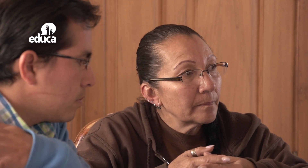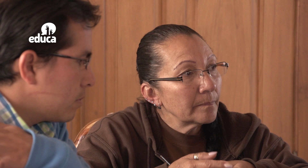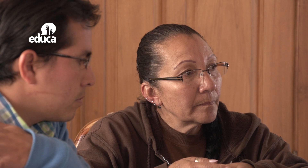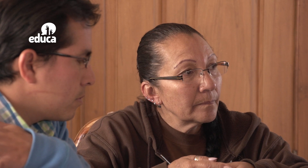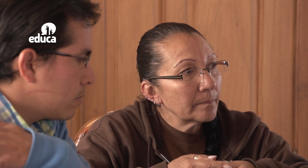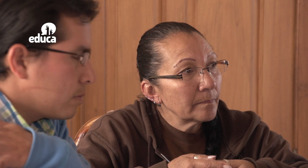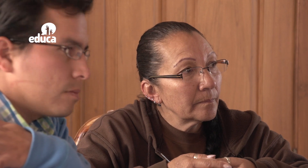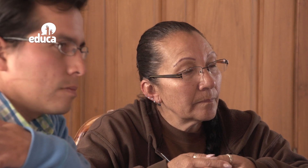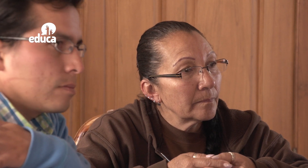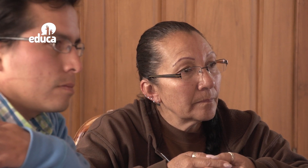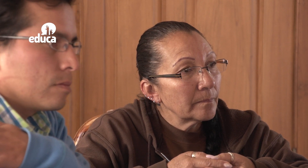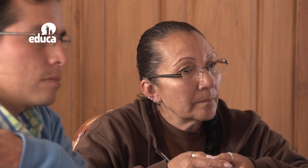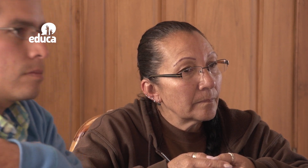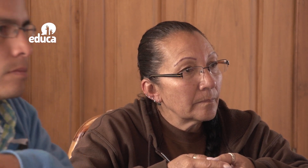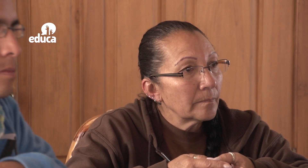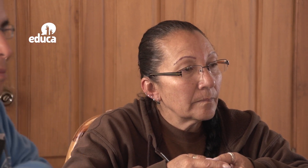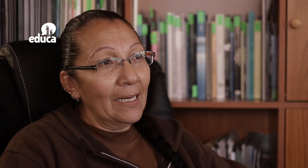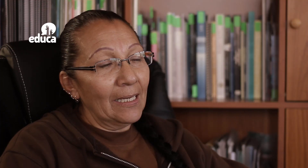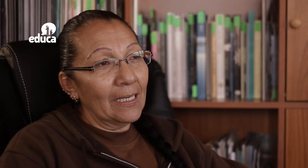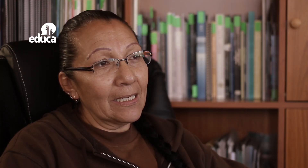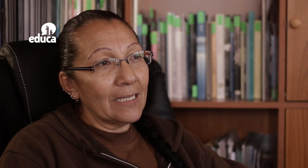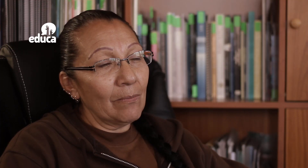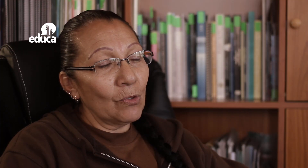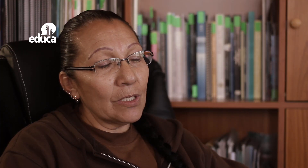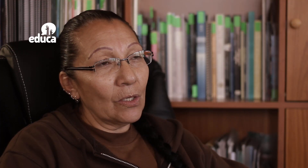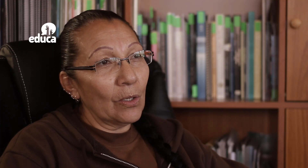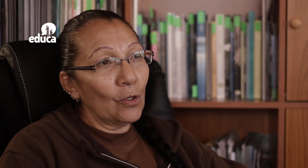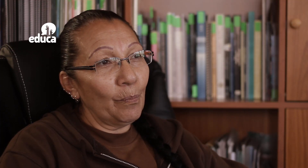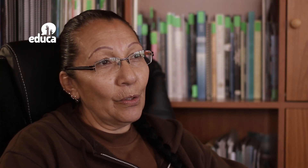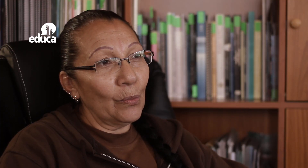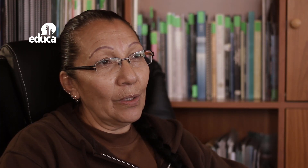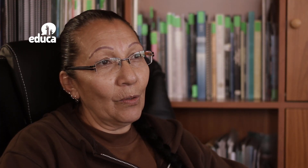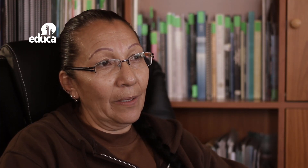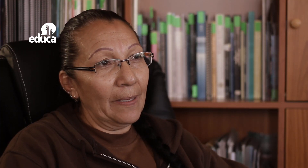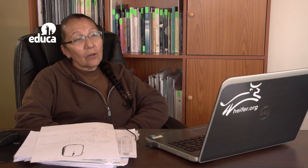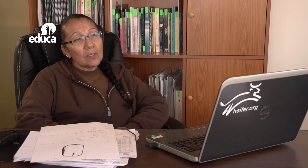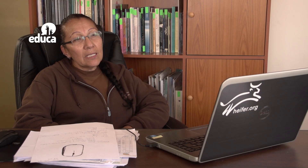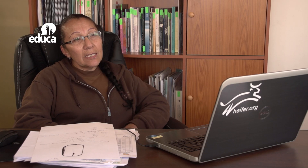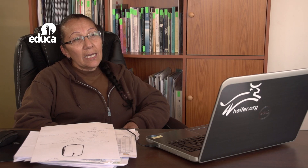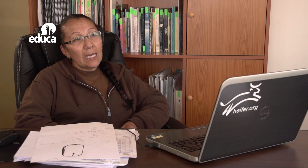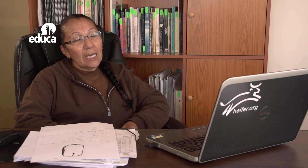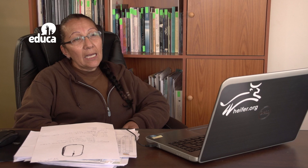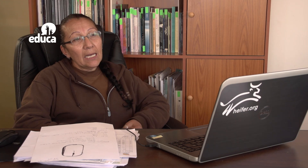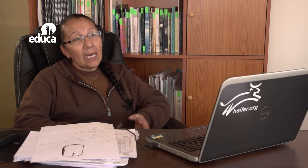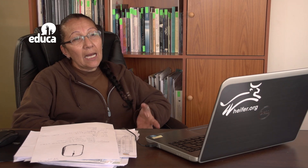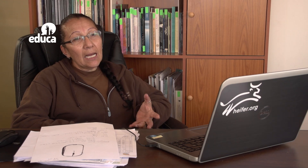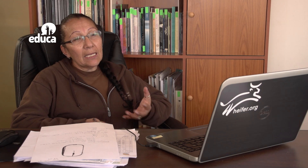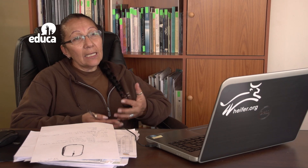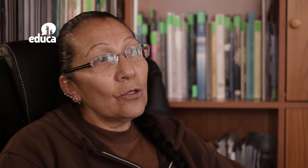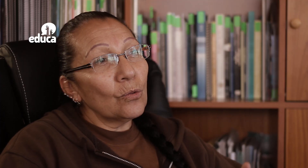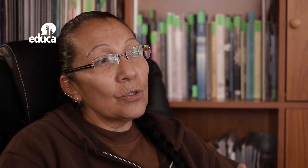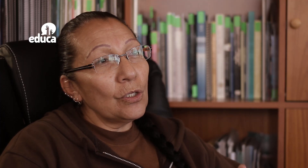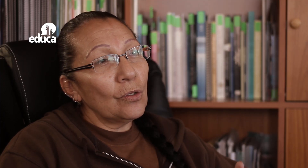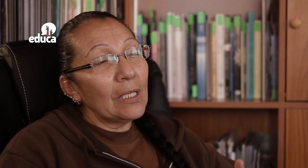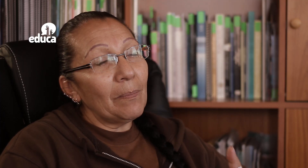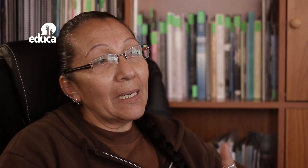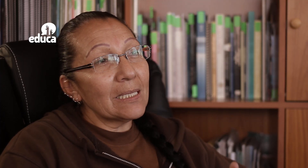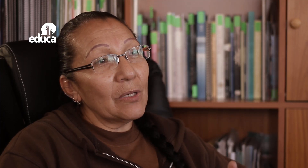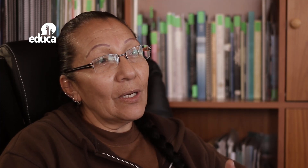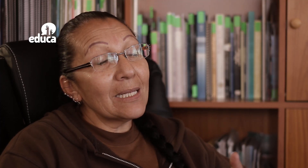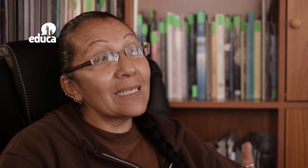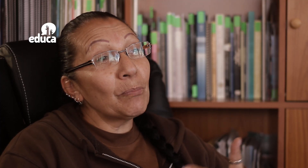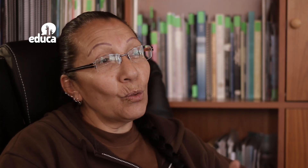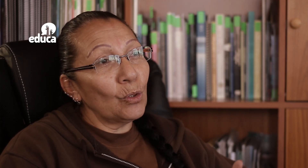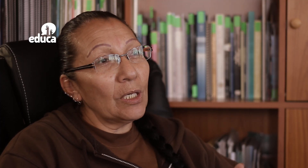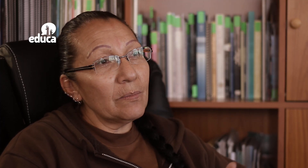en agroturismo. Pacha es un programa regional en el que estamos Ecuador, Perú y Bolivia. Consiste en la reintroducción de